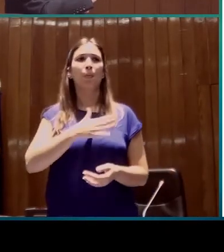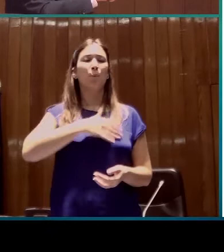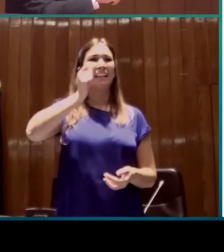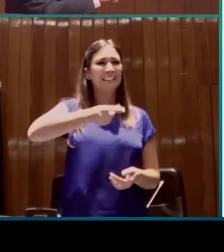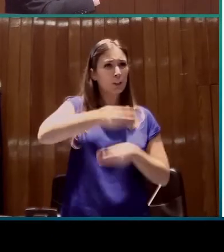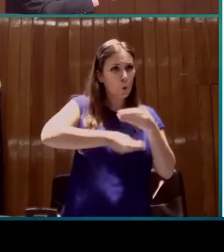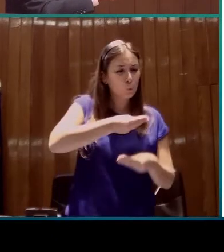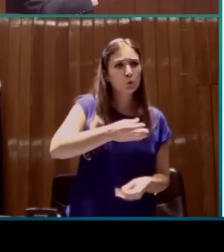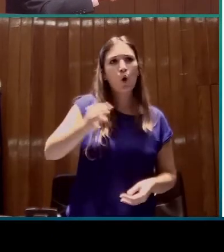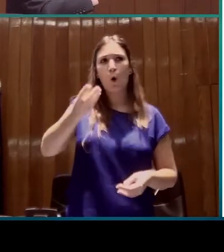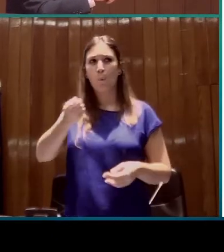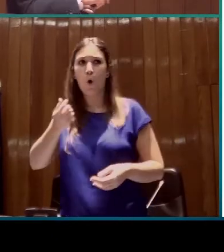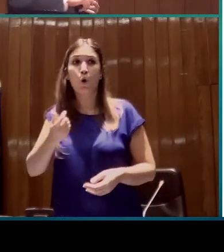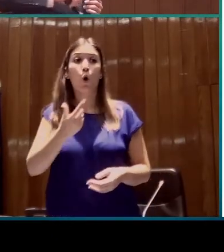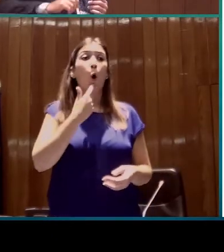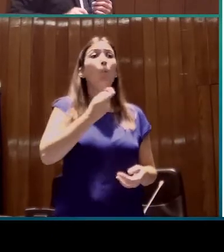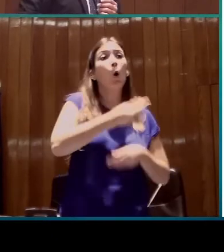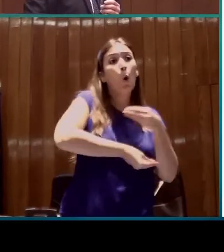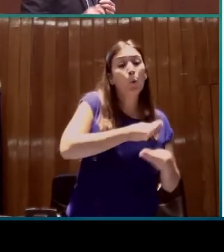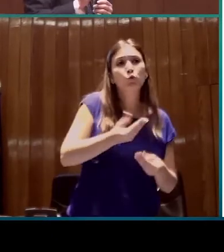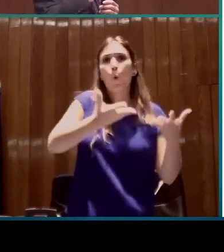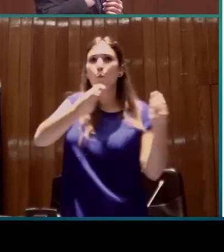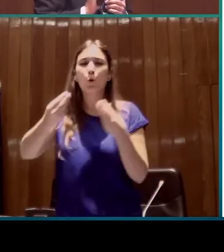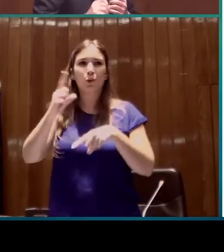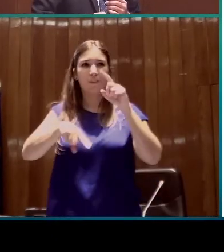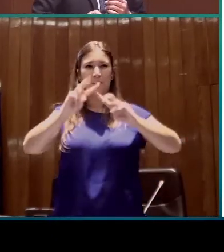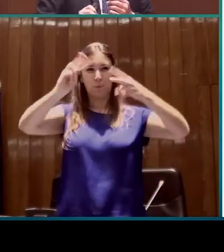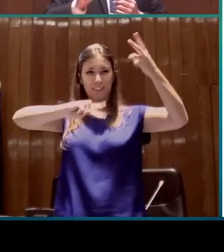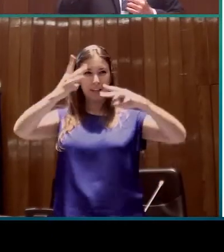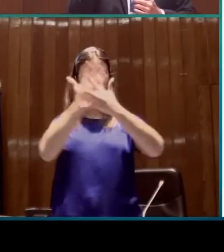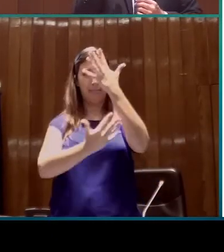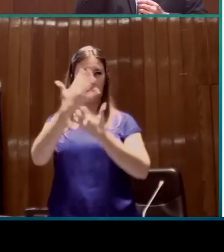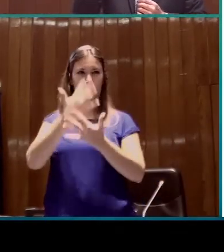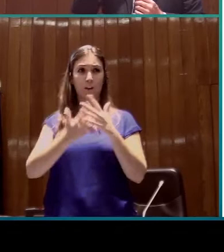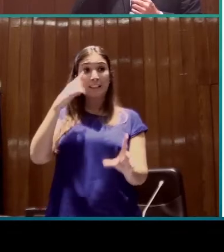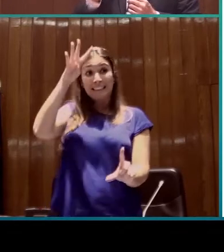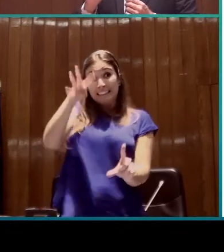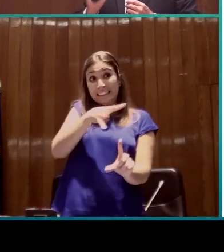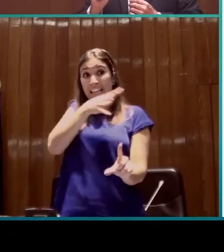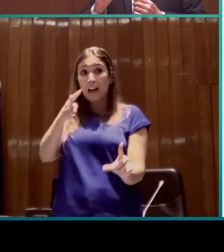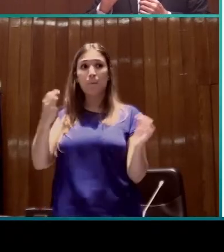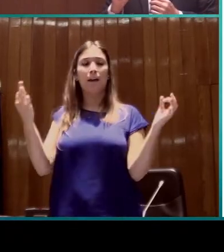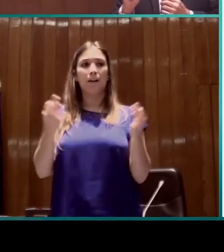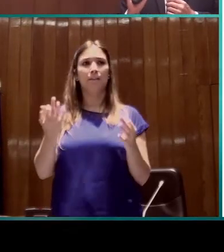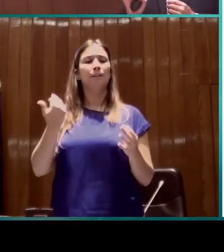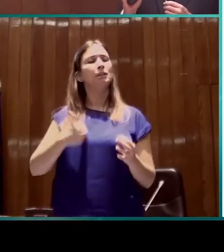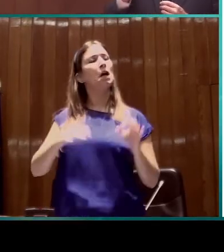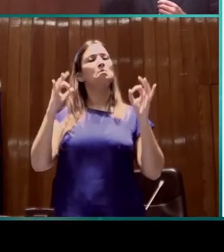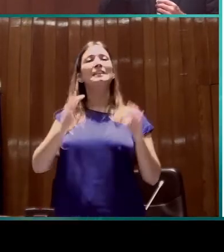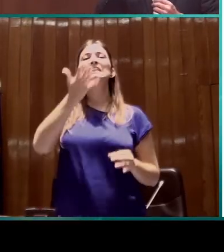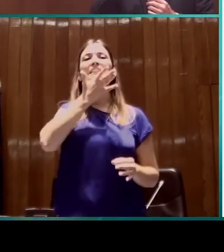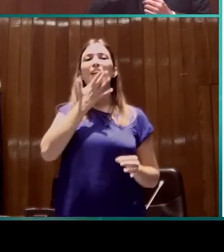con alta densidad y de baja frecuencia con baja densidad. ¿Y qué es lo que hacíamos? Bueno, pues una vez seleccionados esos